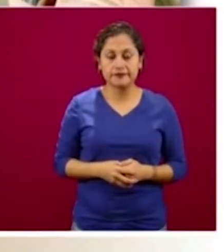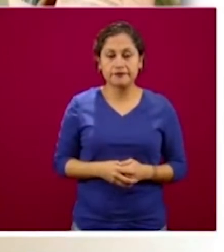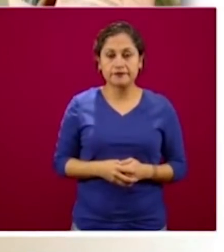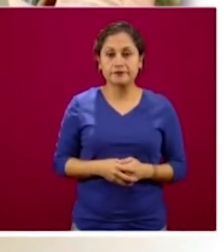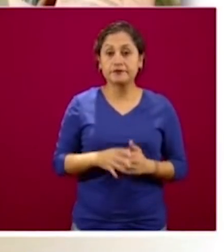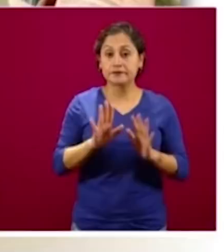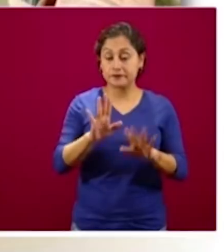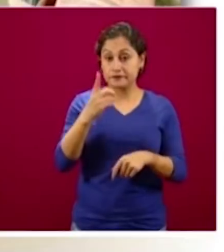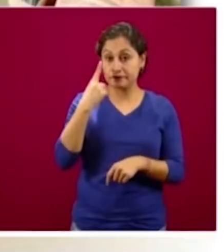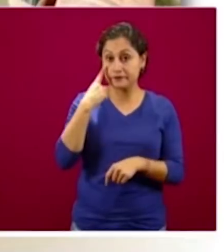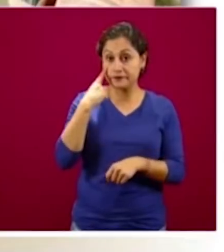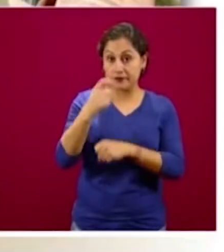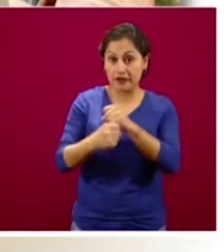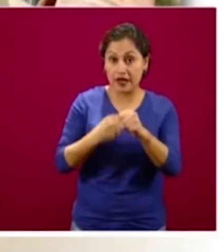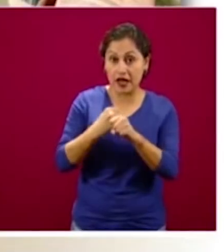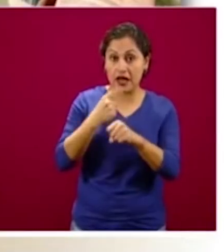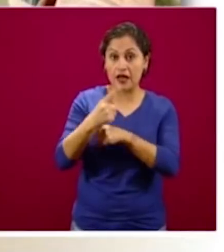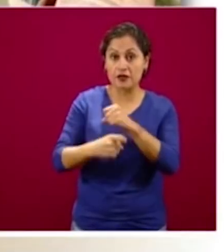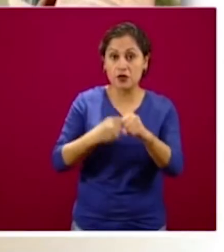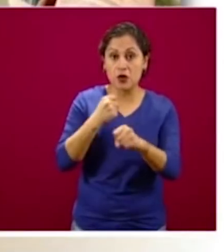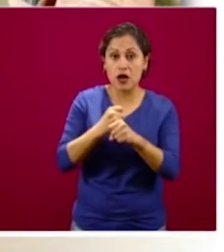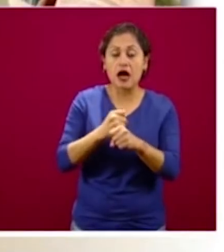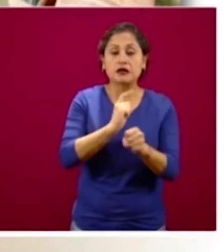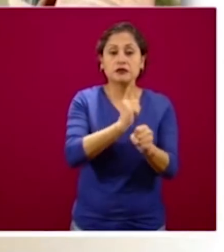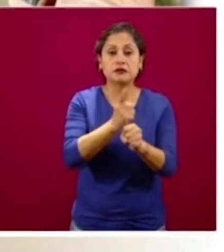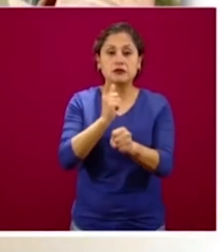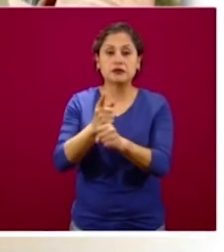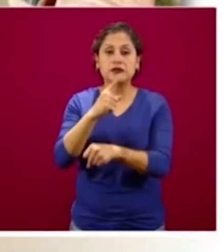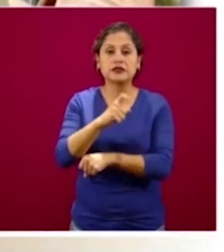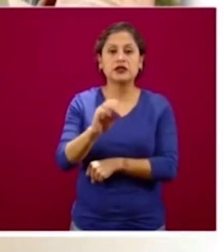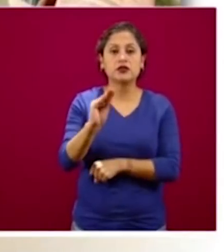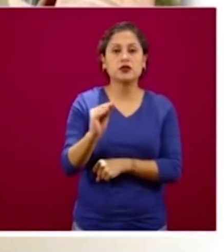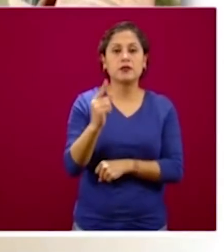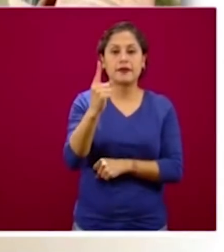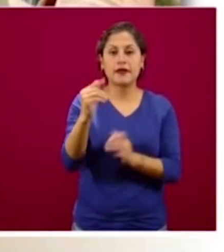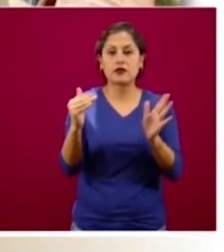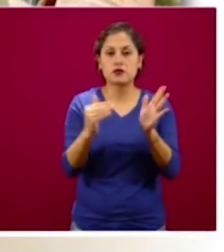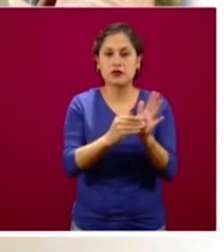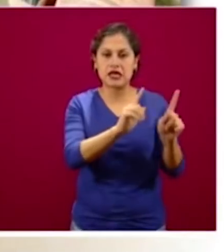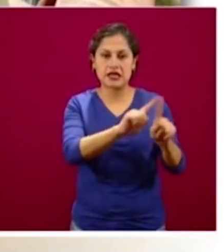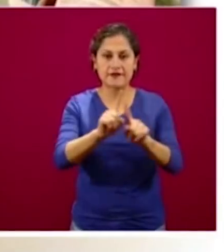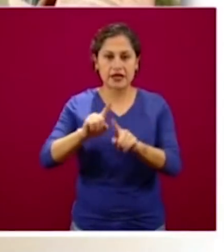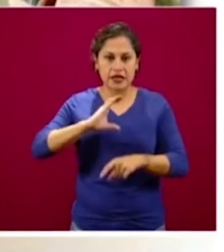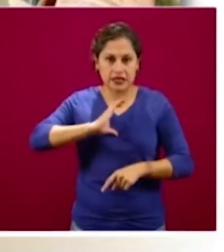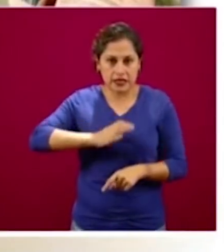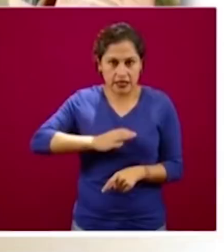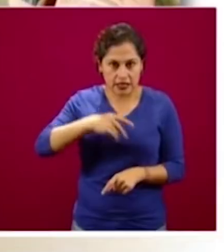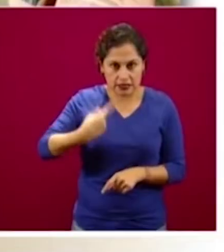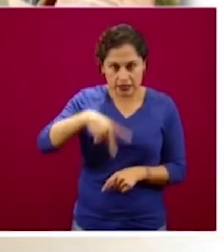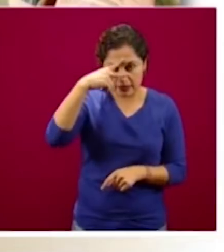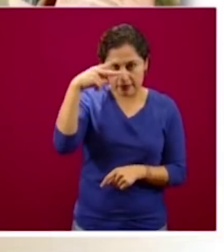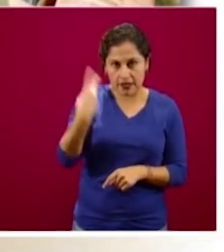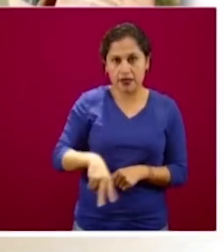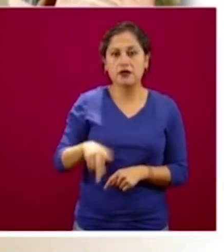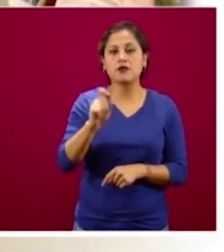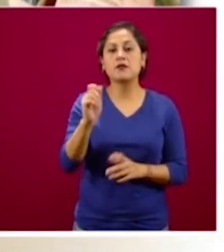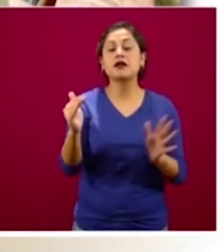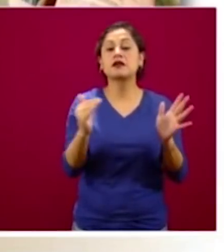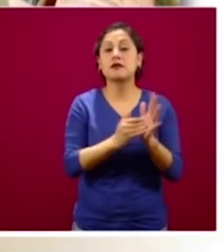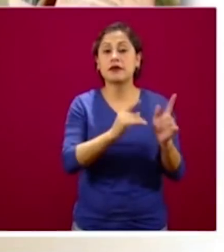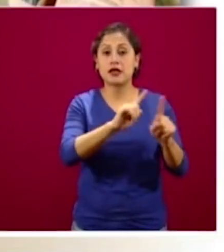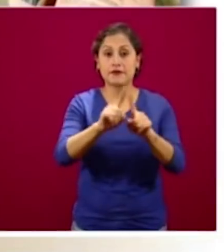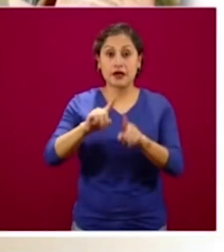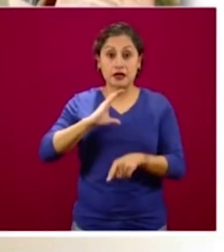Cada año se estiman 191,000 nuevos casos de cáncer en México. 20,000 casos de cáncer corresponden a